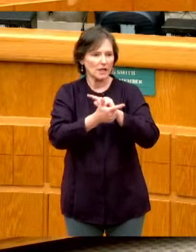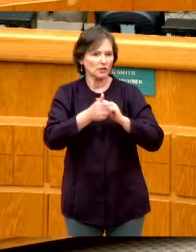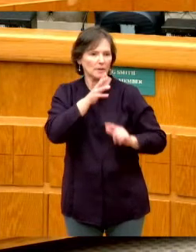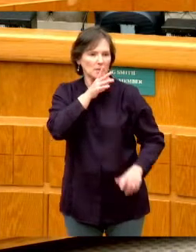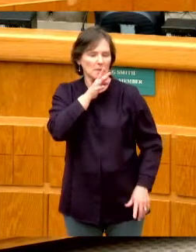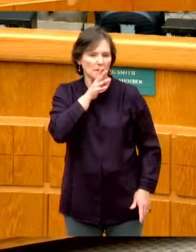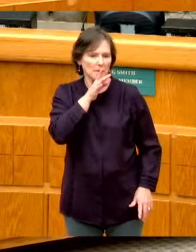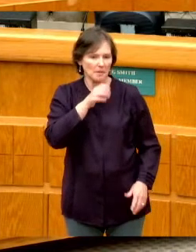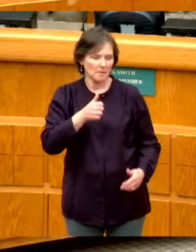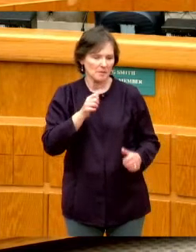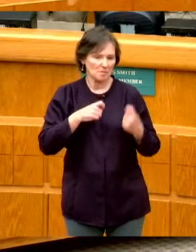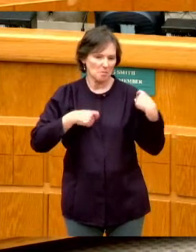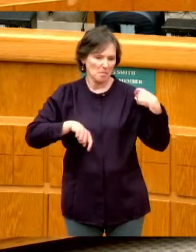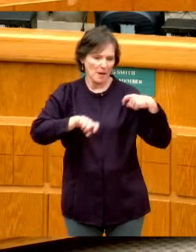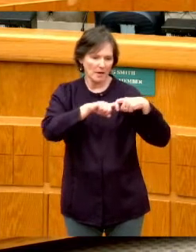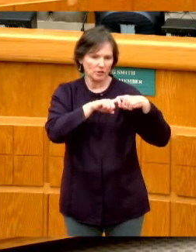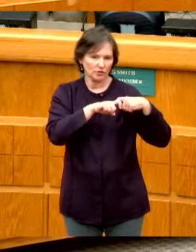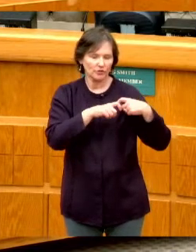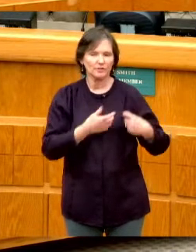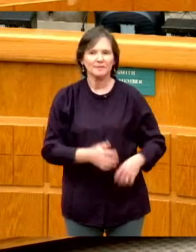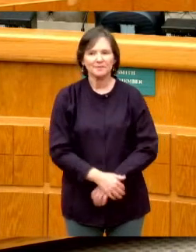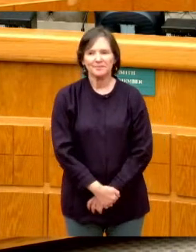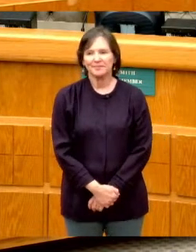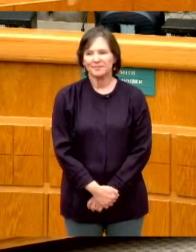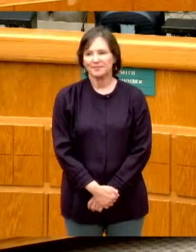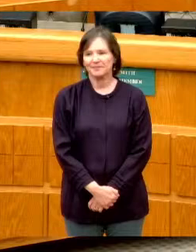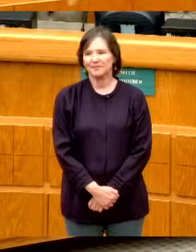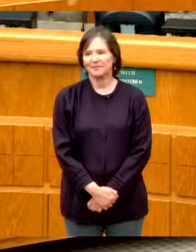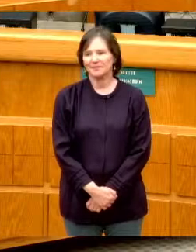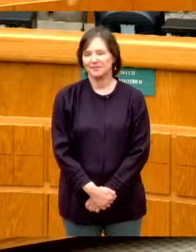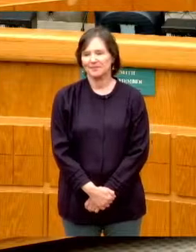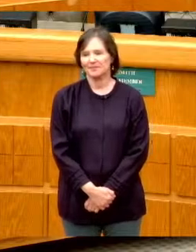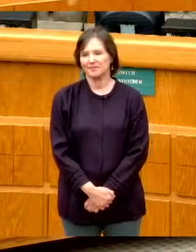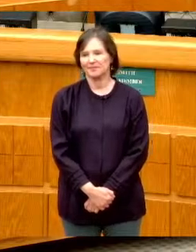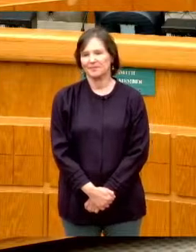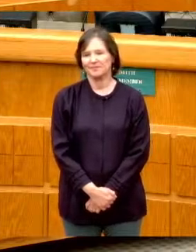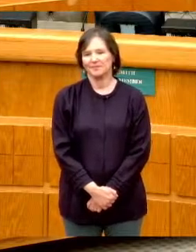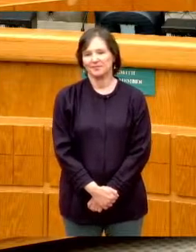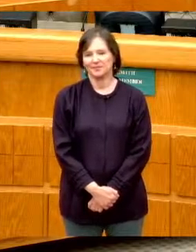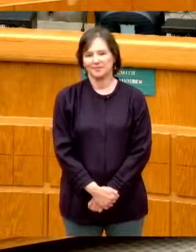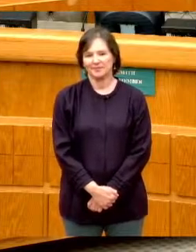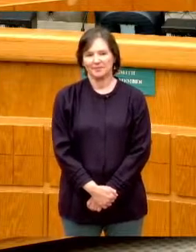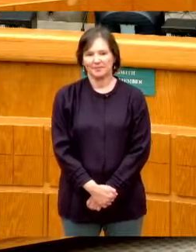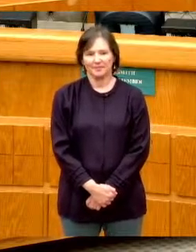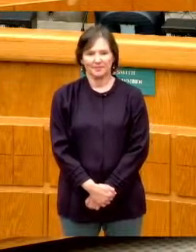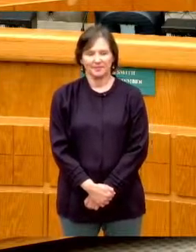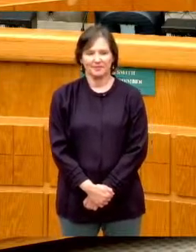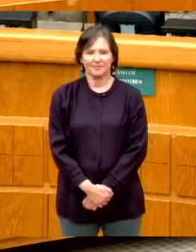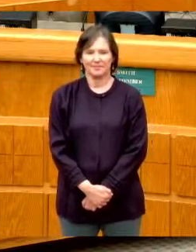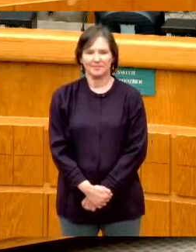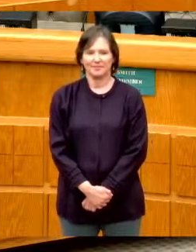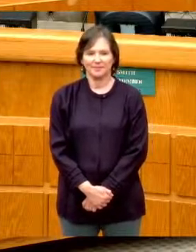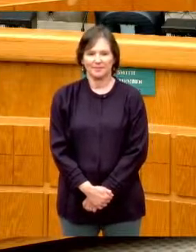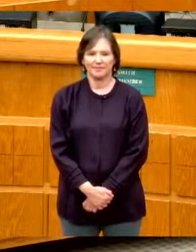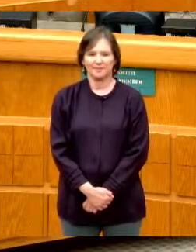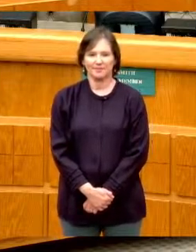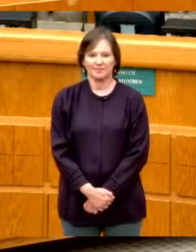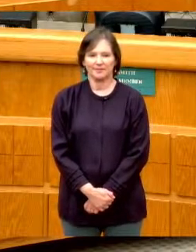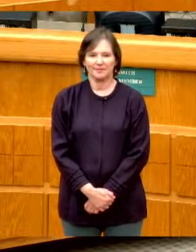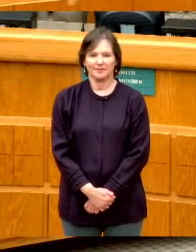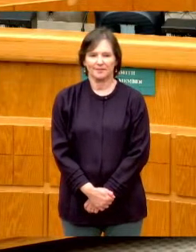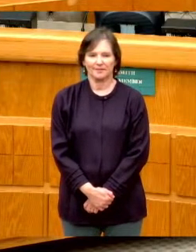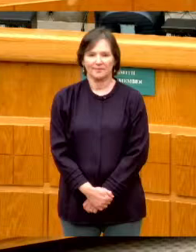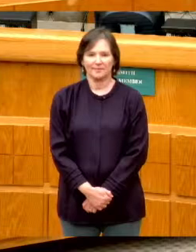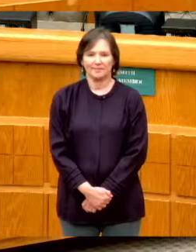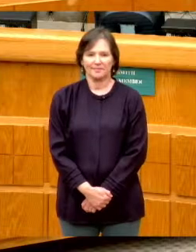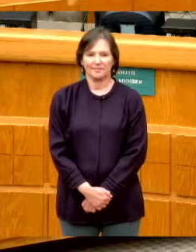Salud recibe una notificación unos días antes de que la vacuna llegue al Distrito de Salud. Este retraso en el flujo de información reduce nuestra capacidad de